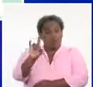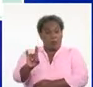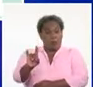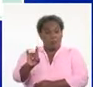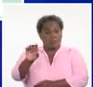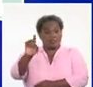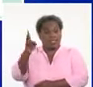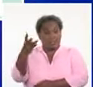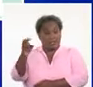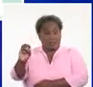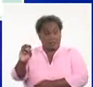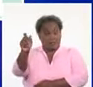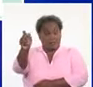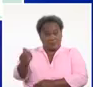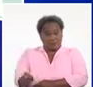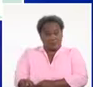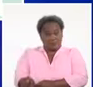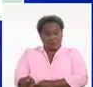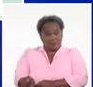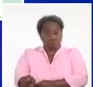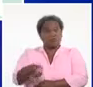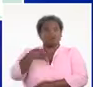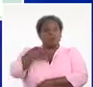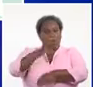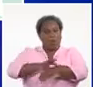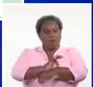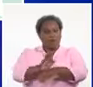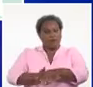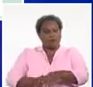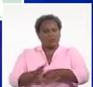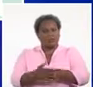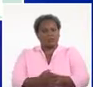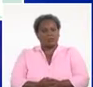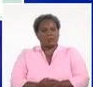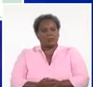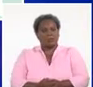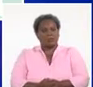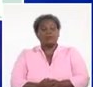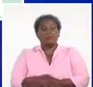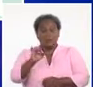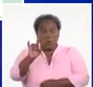31.930 personas con COVID-19, y que el